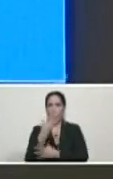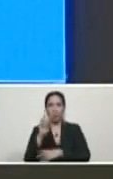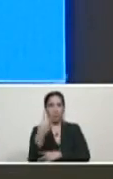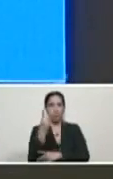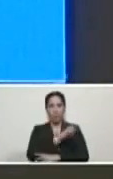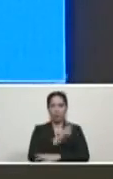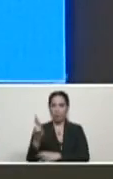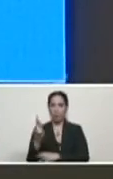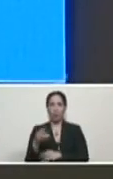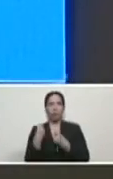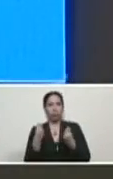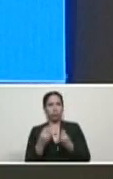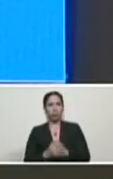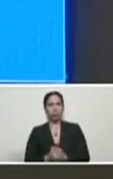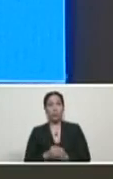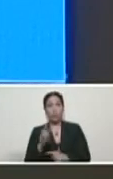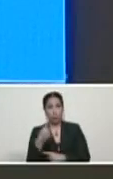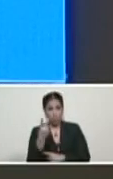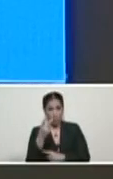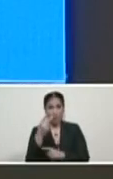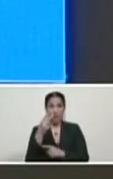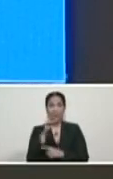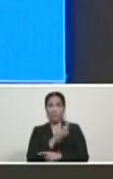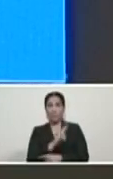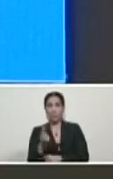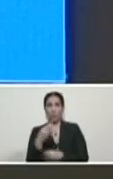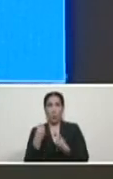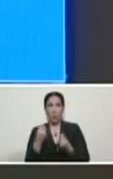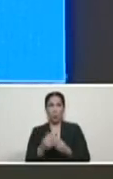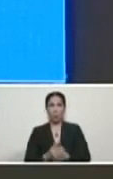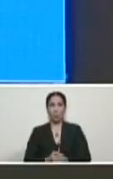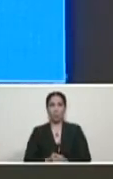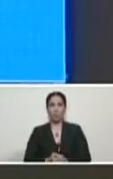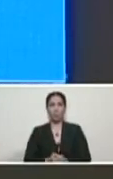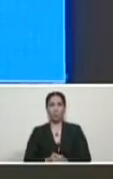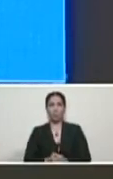Pero la Segunda República también se vio